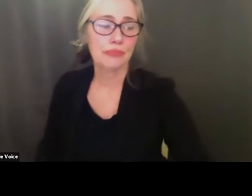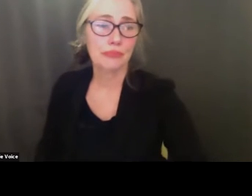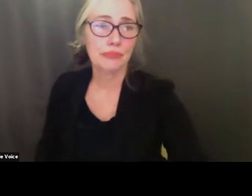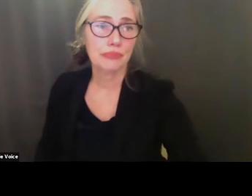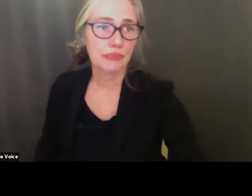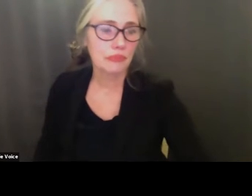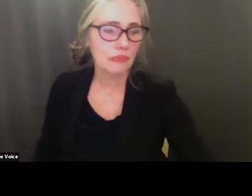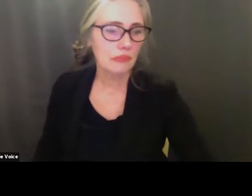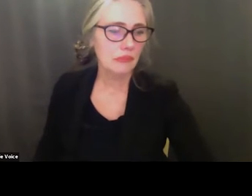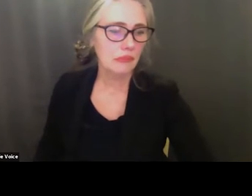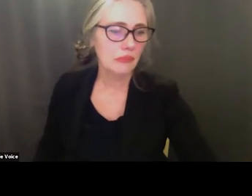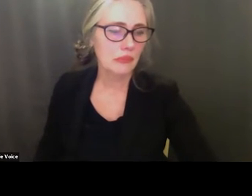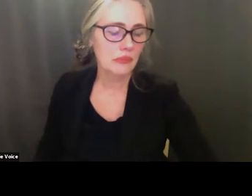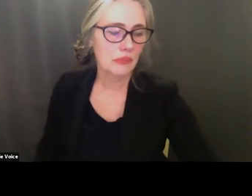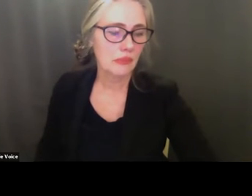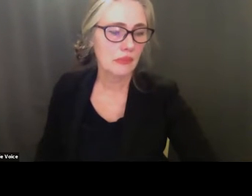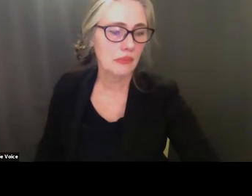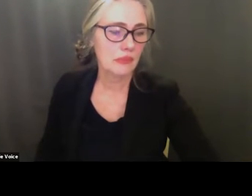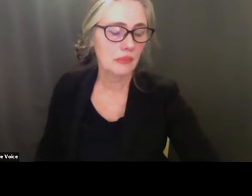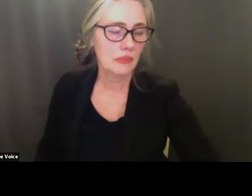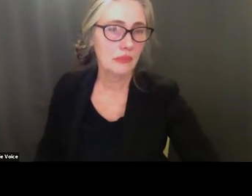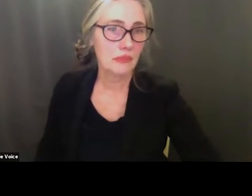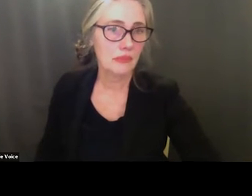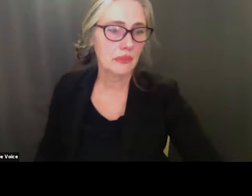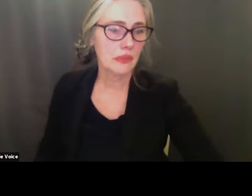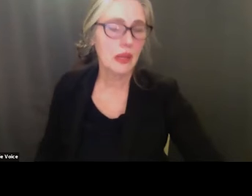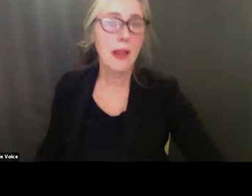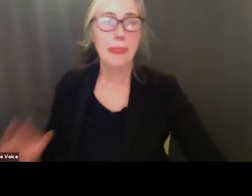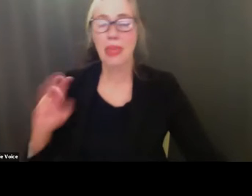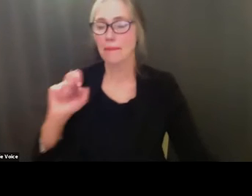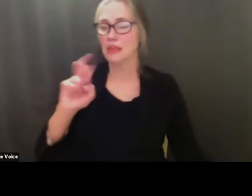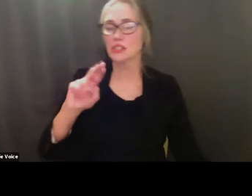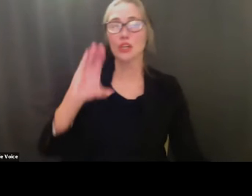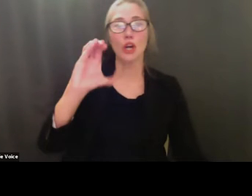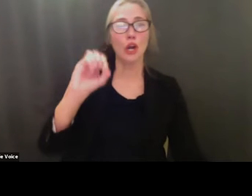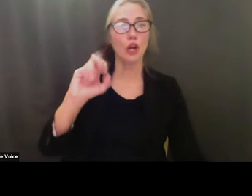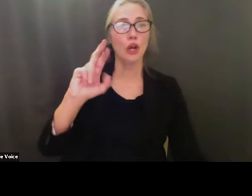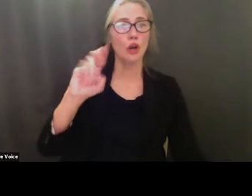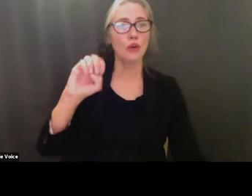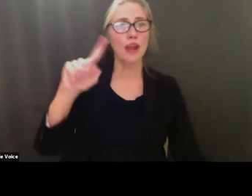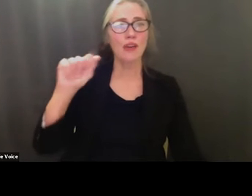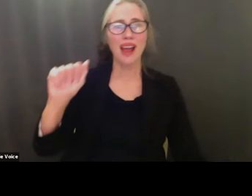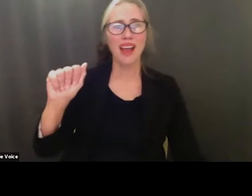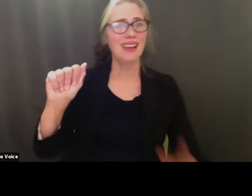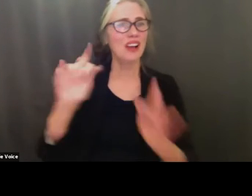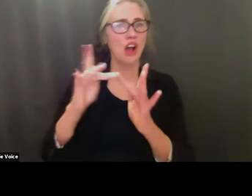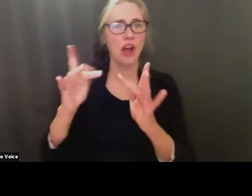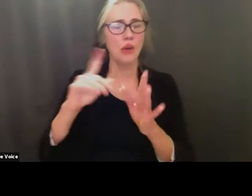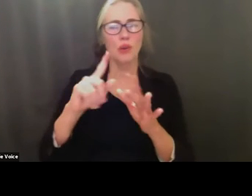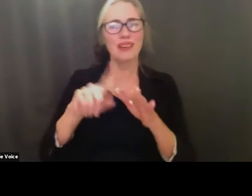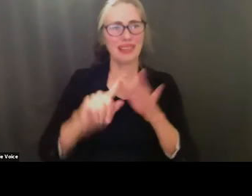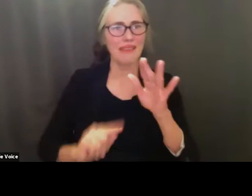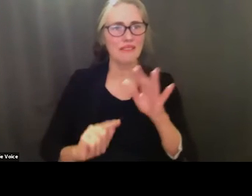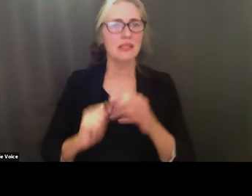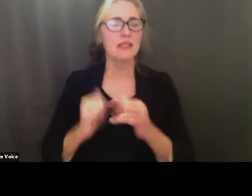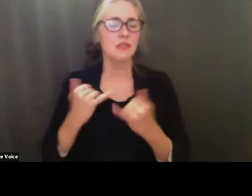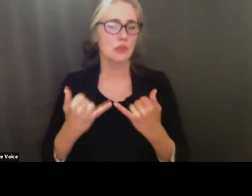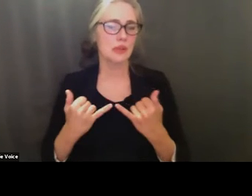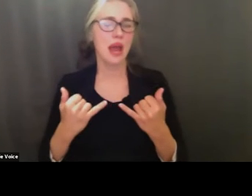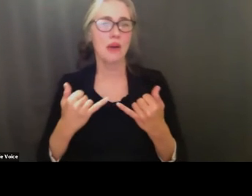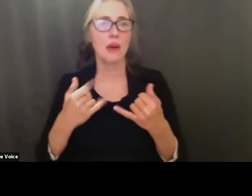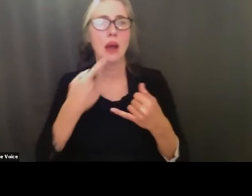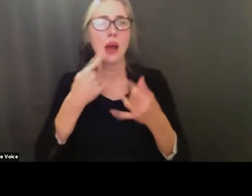Mr. Correa is still not online, so that concludes public comment. El señor Correa no está en línea, entonces eso concluye el comentario